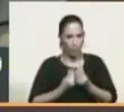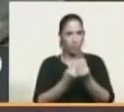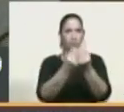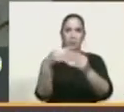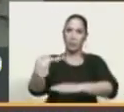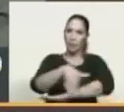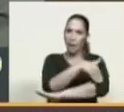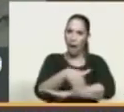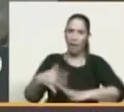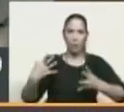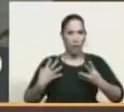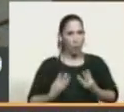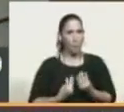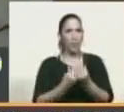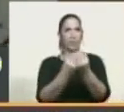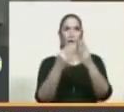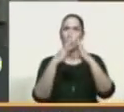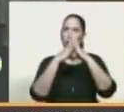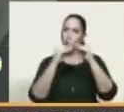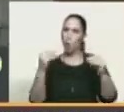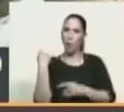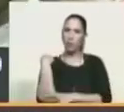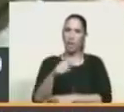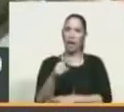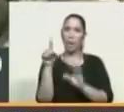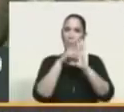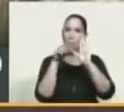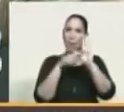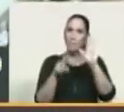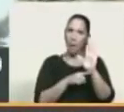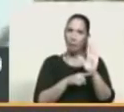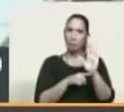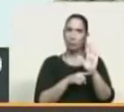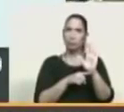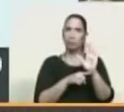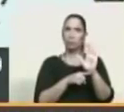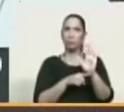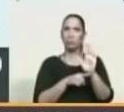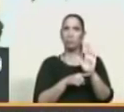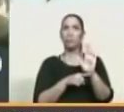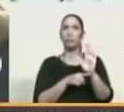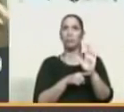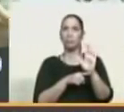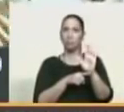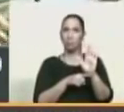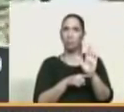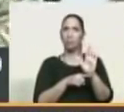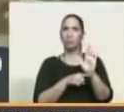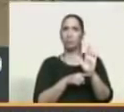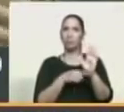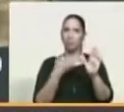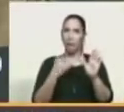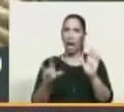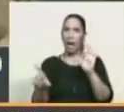acompañarlo con todo lo que tenga que ver en el cumplimiento de esta instrucción que contempla esta